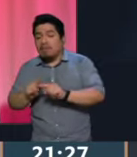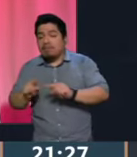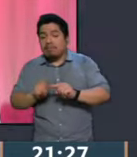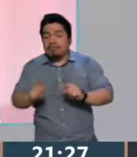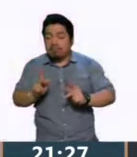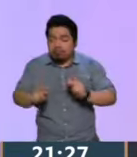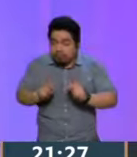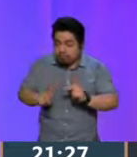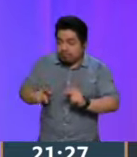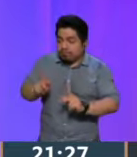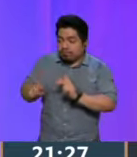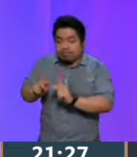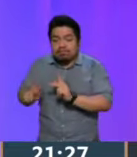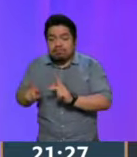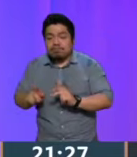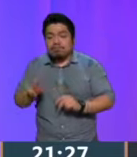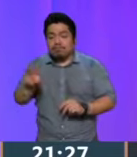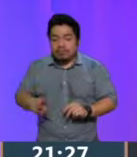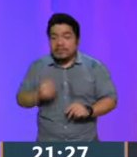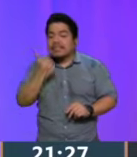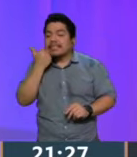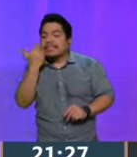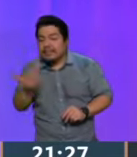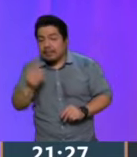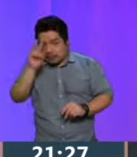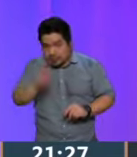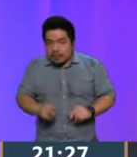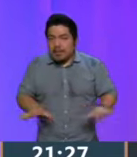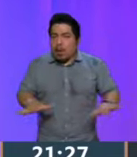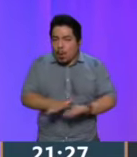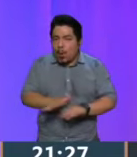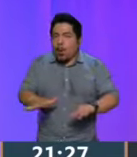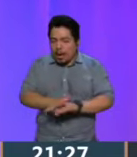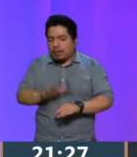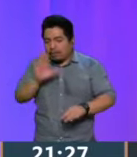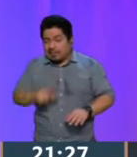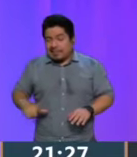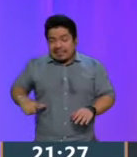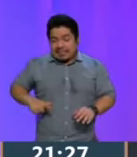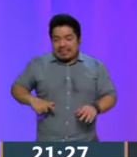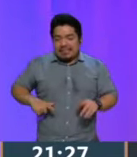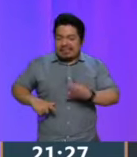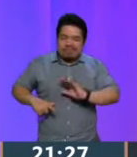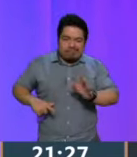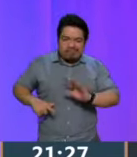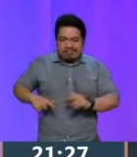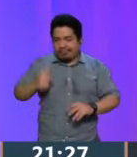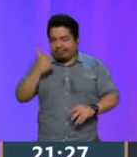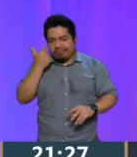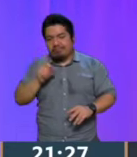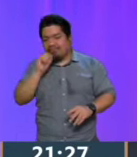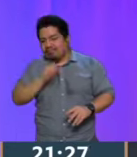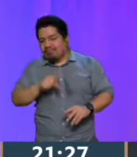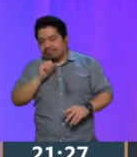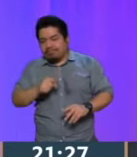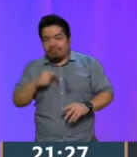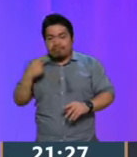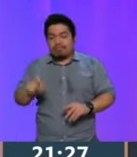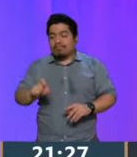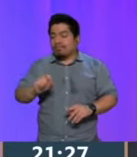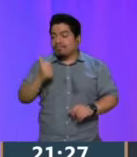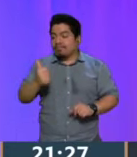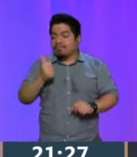platica contigo y te dice que definitivamente quiere un cambio, ¿no? O sea, que el gobierno que ha tenido y que desafortunadamente el grupo político que ha estado por más de 27